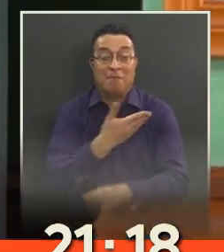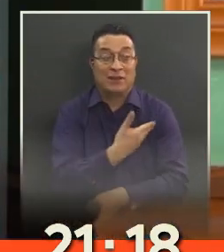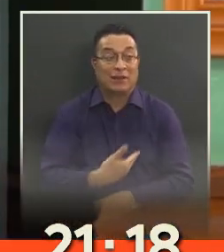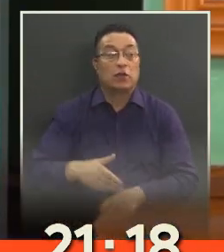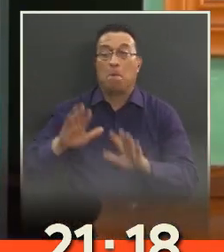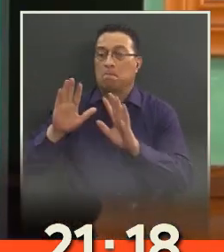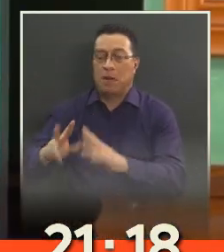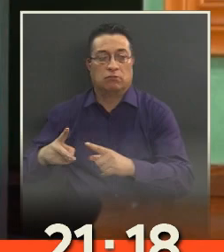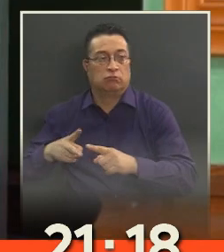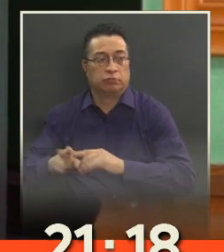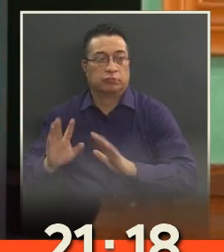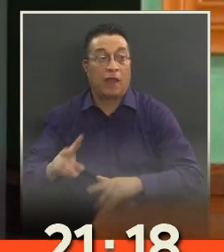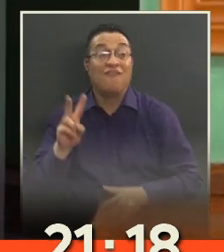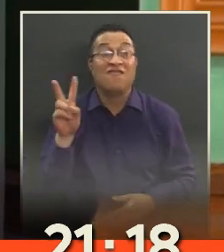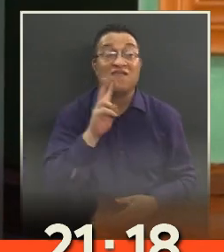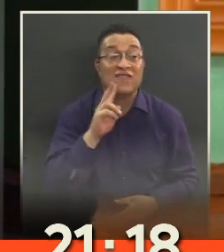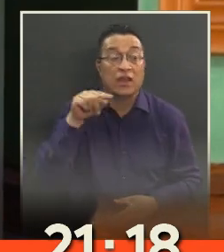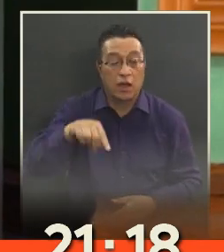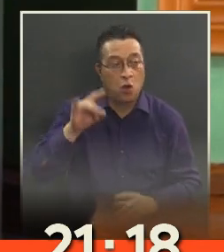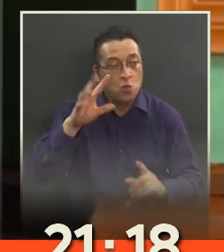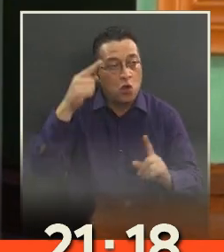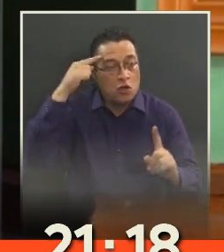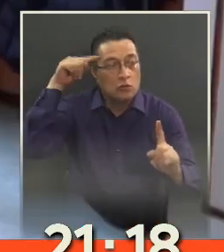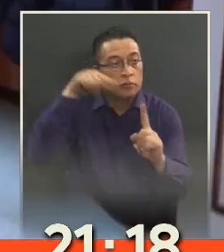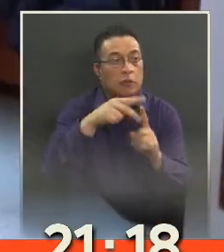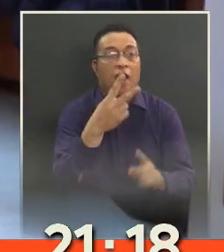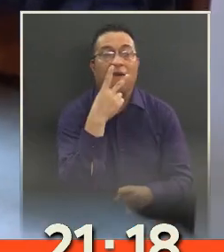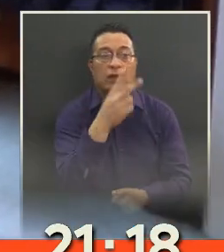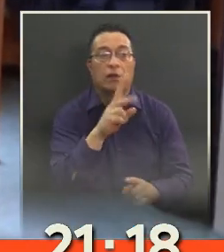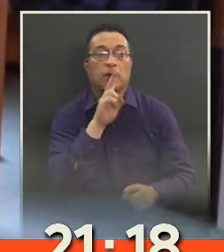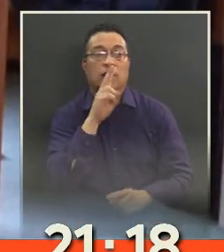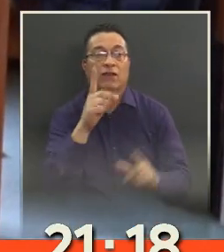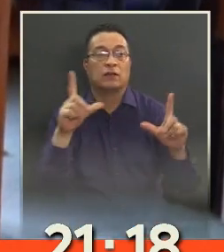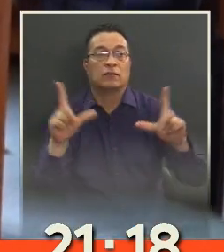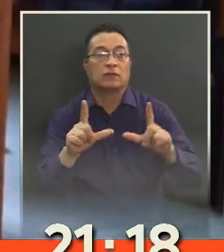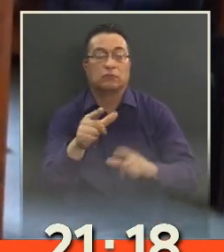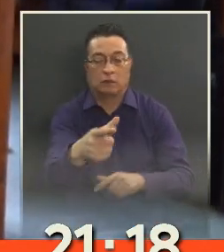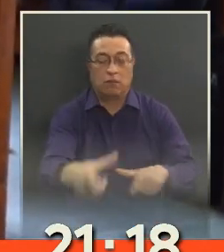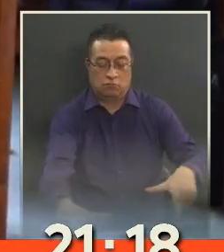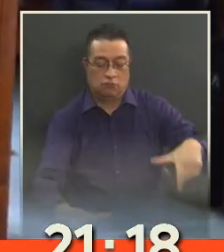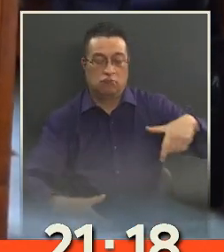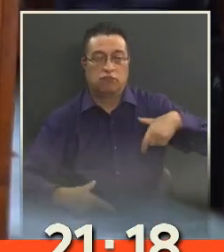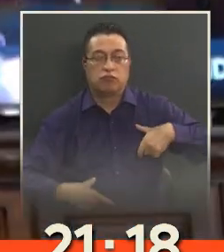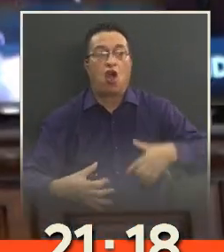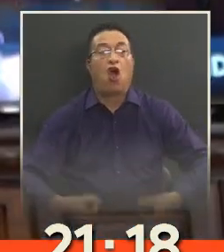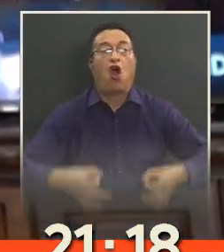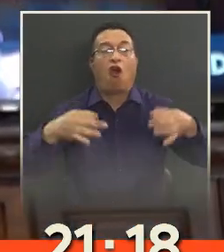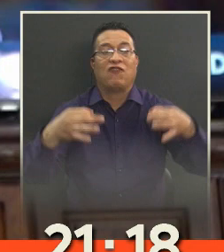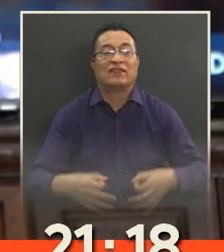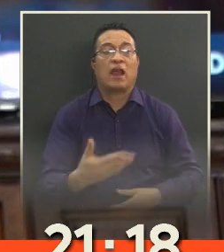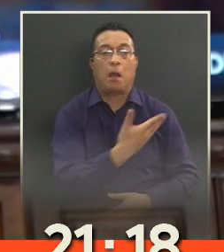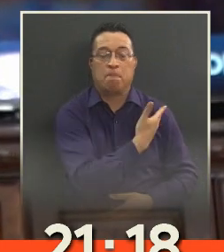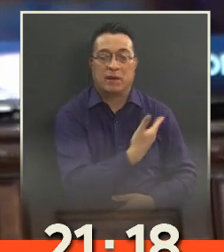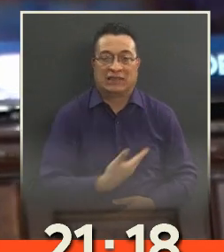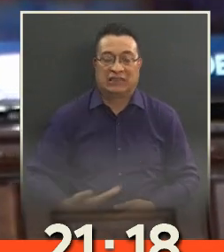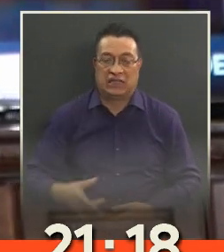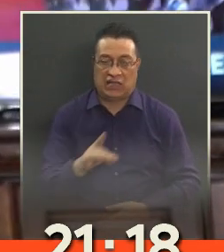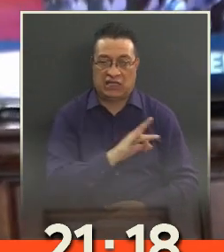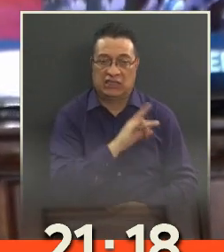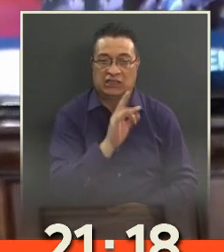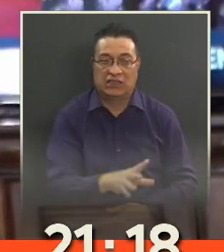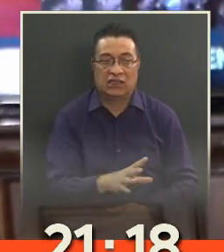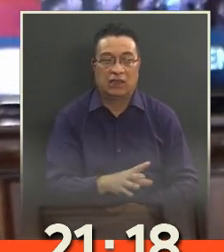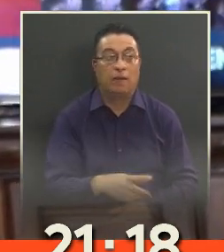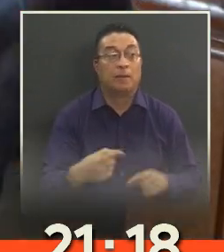labores. Este viernes el único objetivo era ver por televisión cuando Gabriel Boric asumiera oficialmente como presidente de la República. En la sala